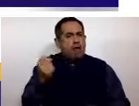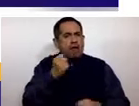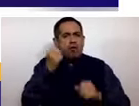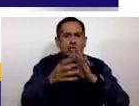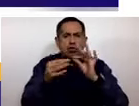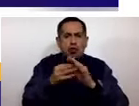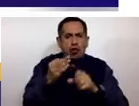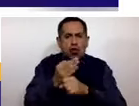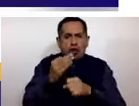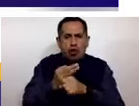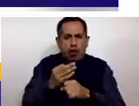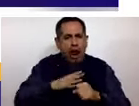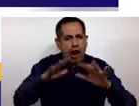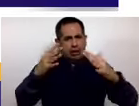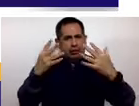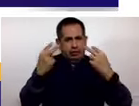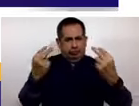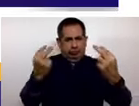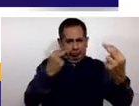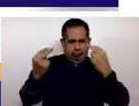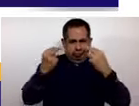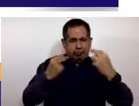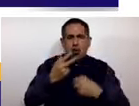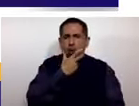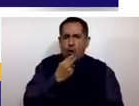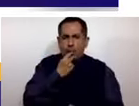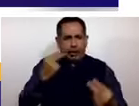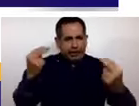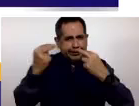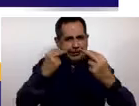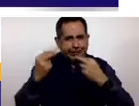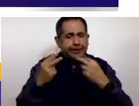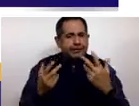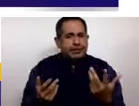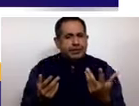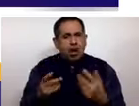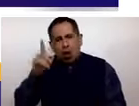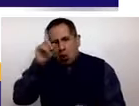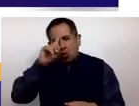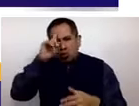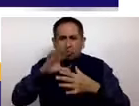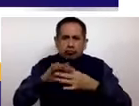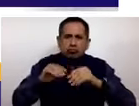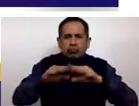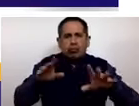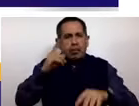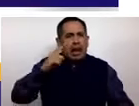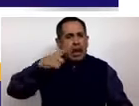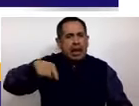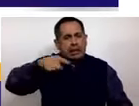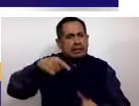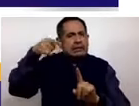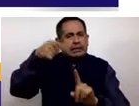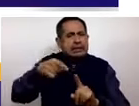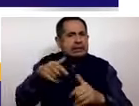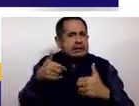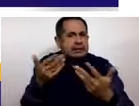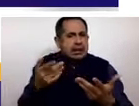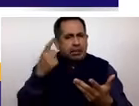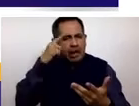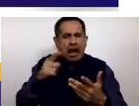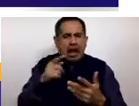tenemos audiencia masculina? ¿Qué mensaje le podrías dar a los varones en particular para